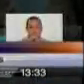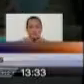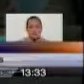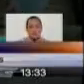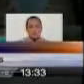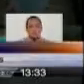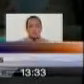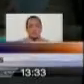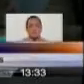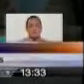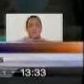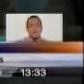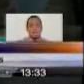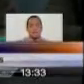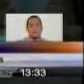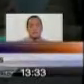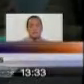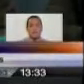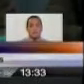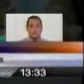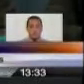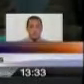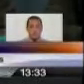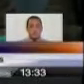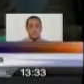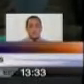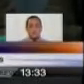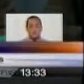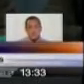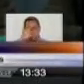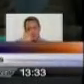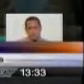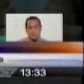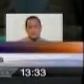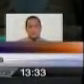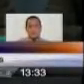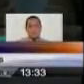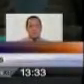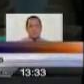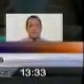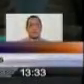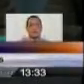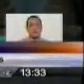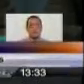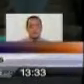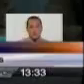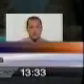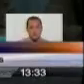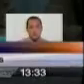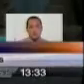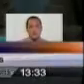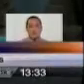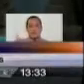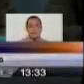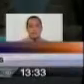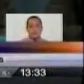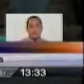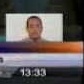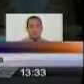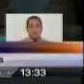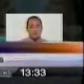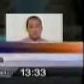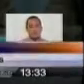avances. De los avances del caso. Yo he tenido personalmente varias reuniones con los partidos, con los representantes de los